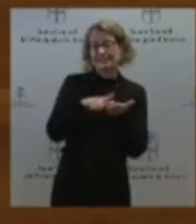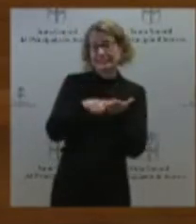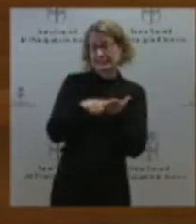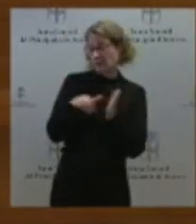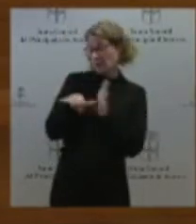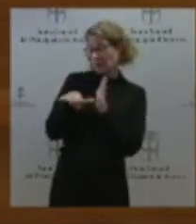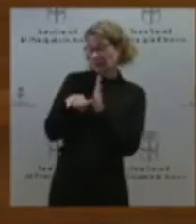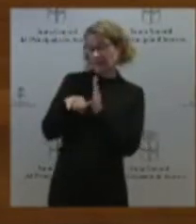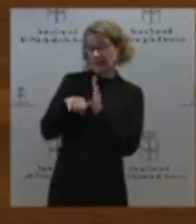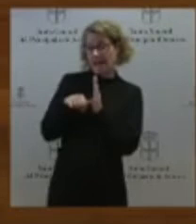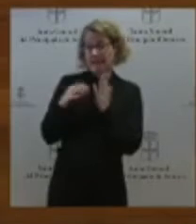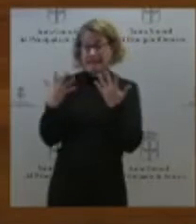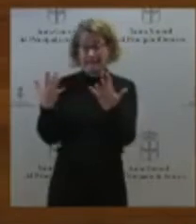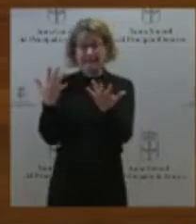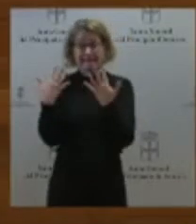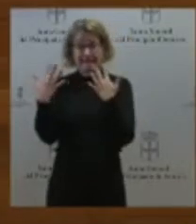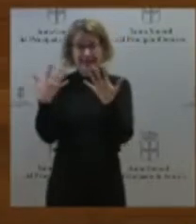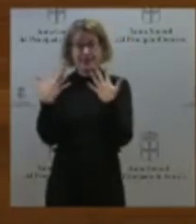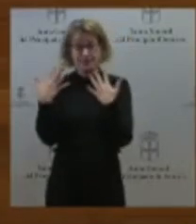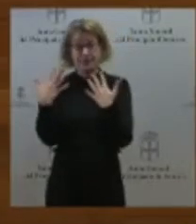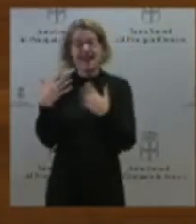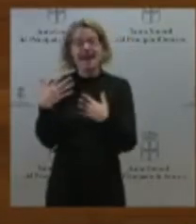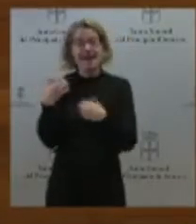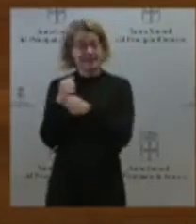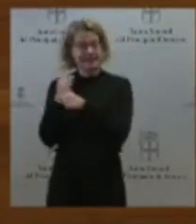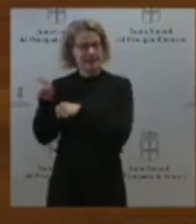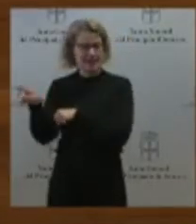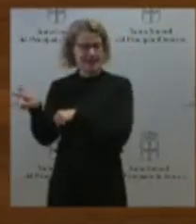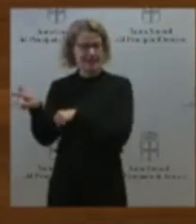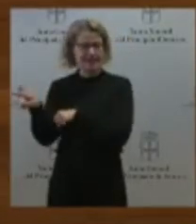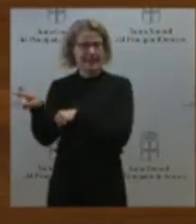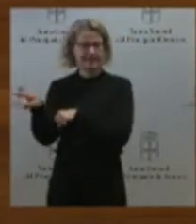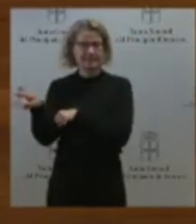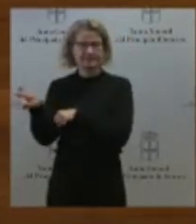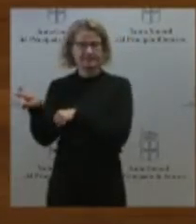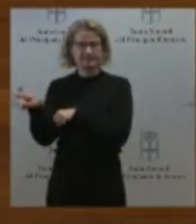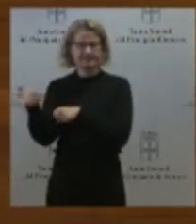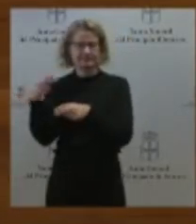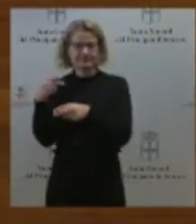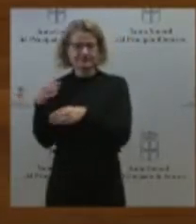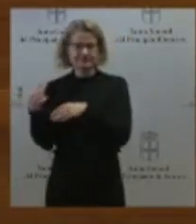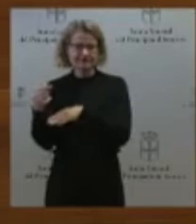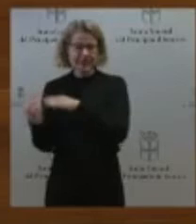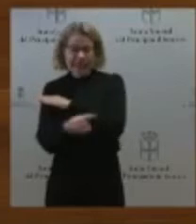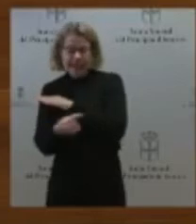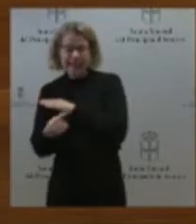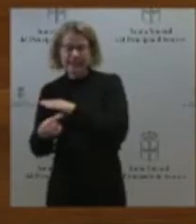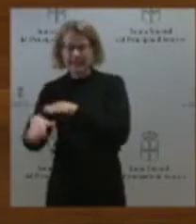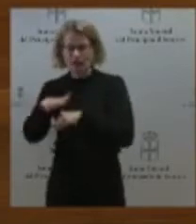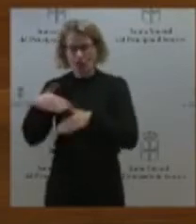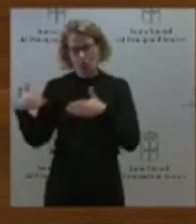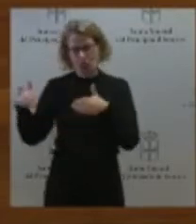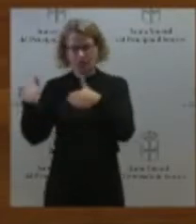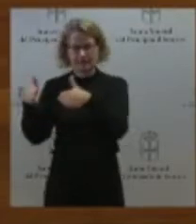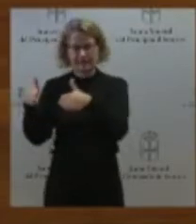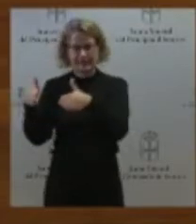como ingeniero en la doble vía que va desde Lugo de Llanera hasta Villabona, dejó escrito que definir es